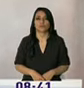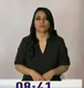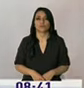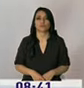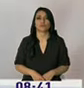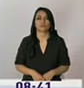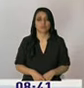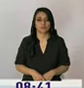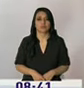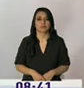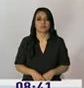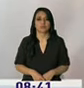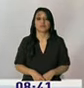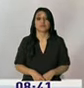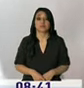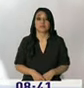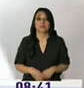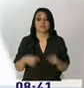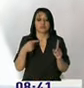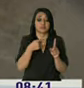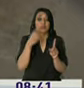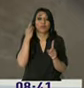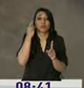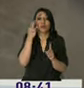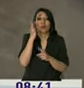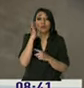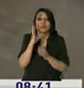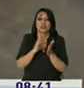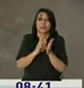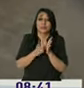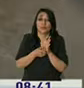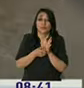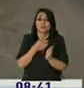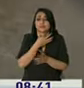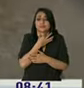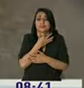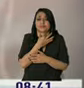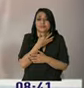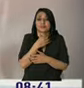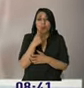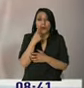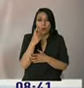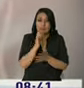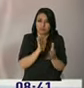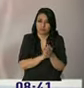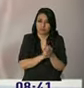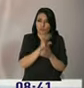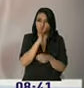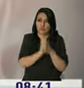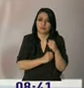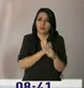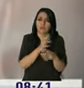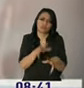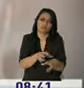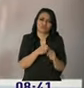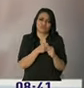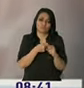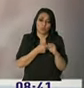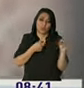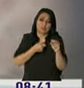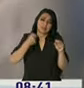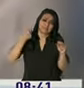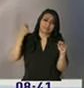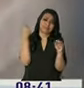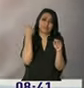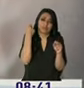Fueron 45 minutos de terror los que vivió Elisa cuando su esposo de 40 años la tomó de rehén, la golpeó y con un cuchillo amenazaba con